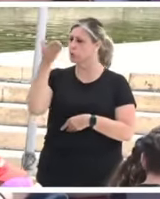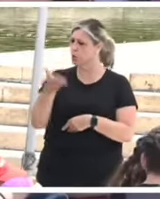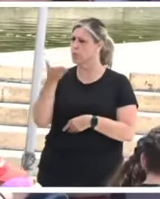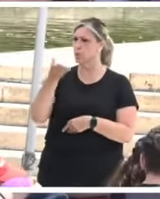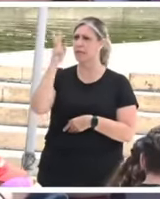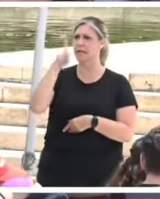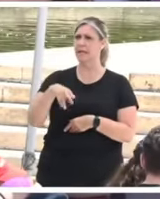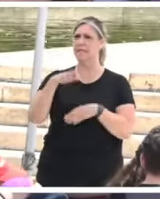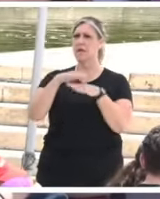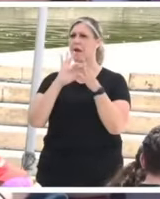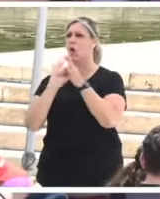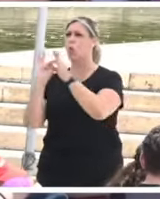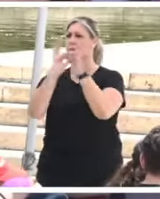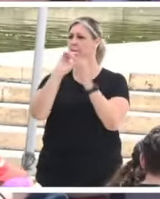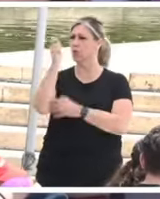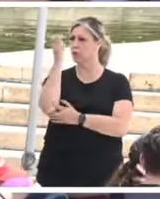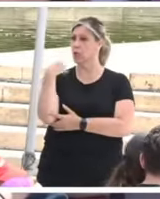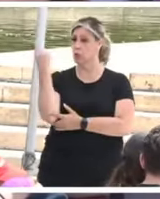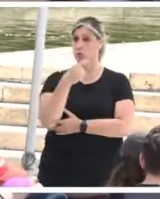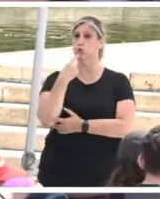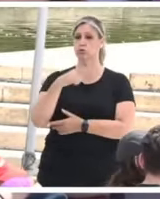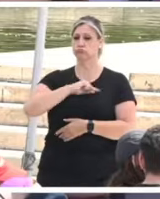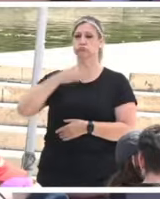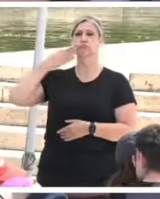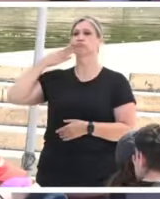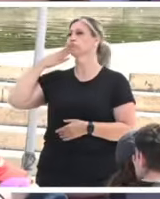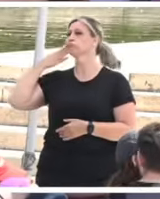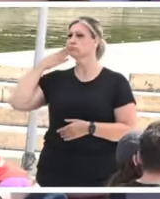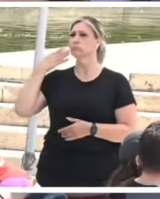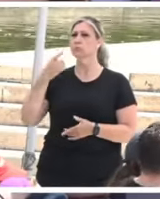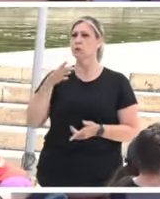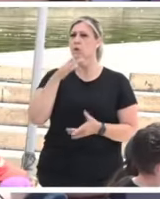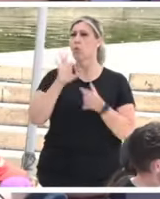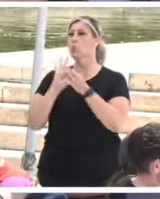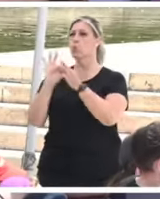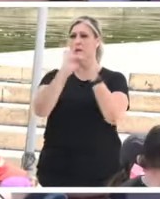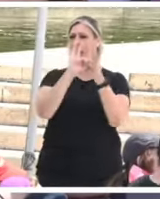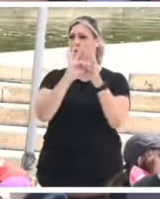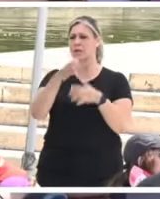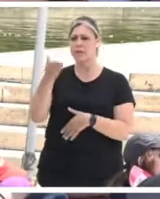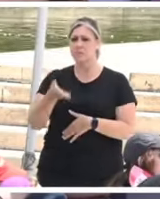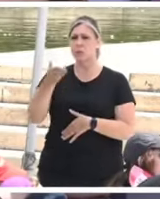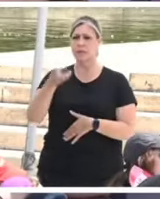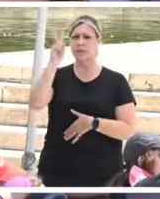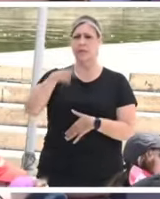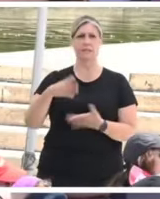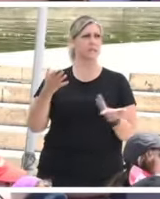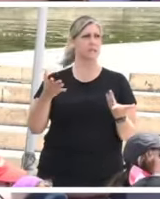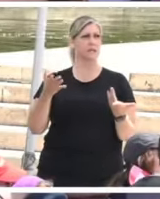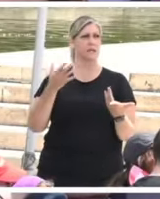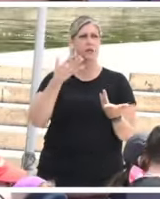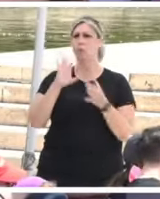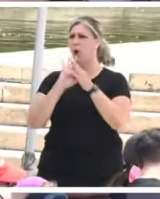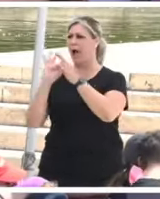importante, a la hora de la unidad, y nosotros nos declaramos orgullosamente unitarios, es muy importante el ensanchamiento de